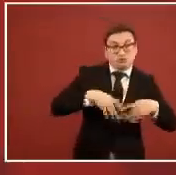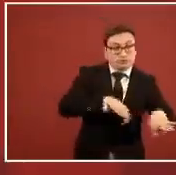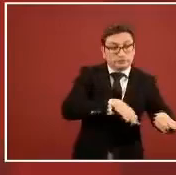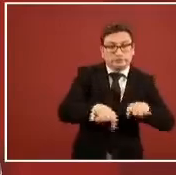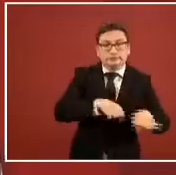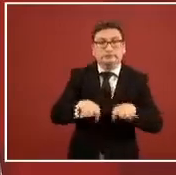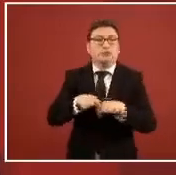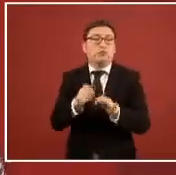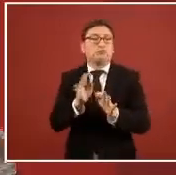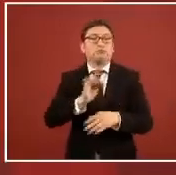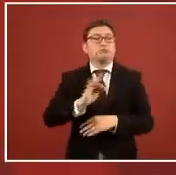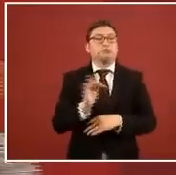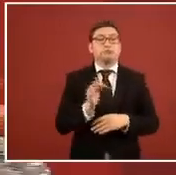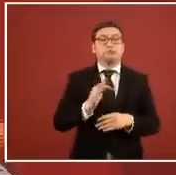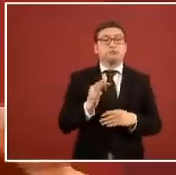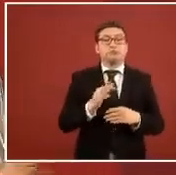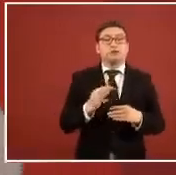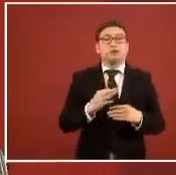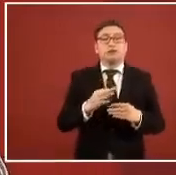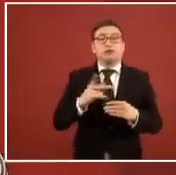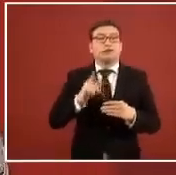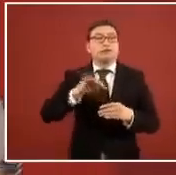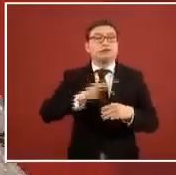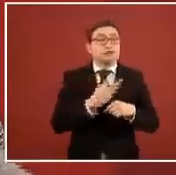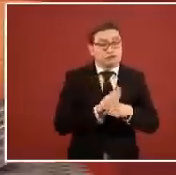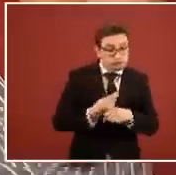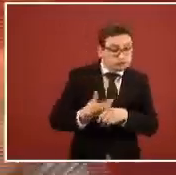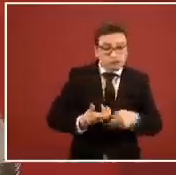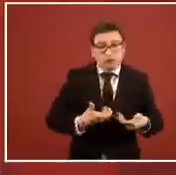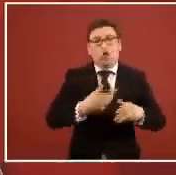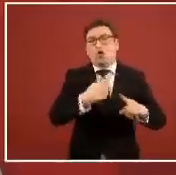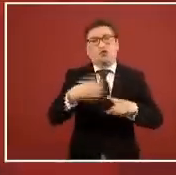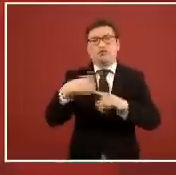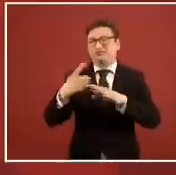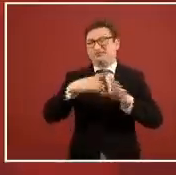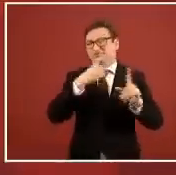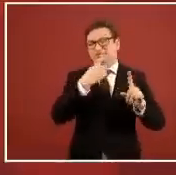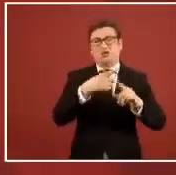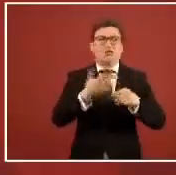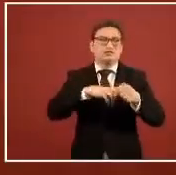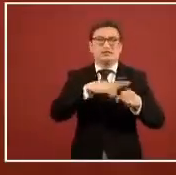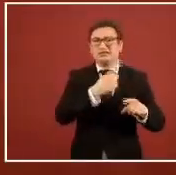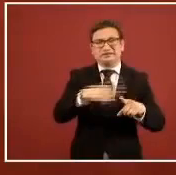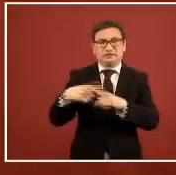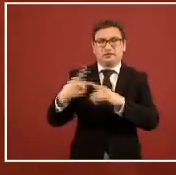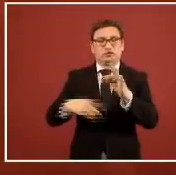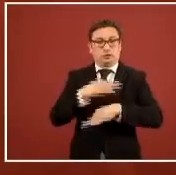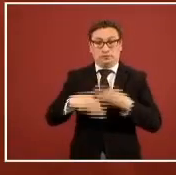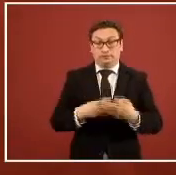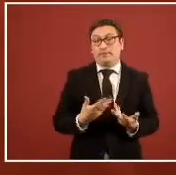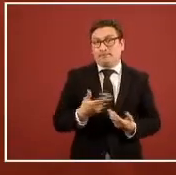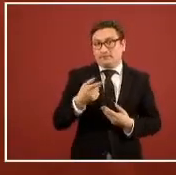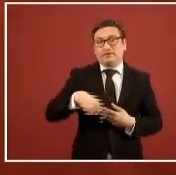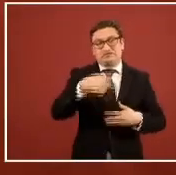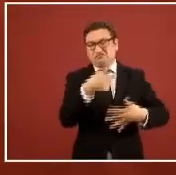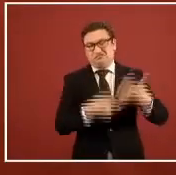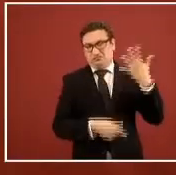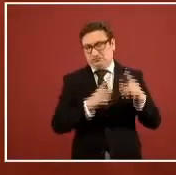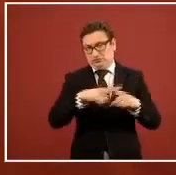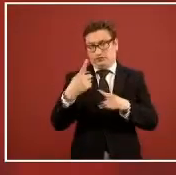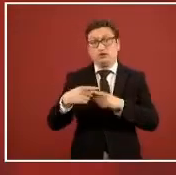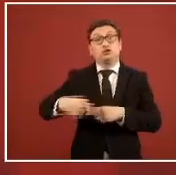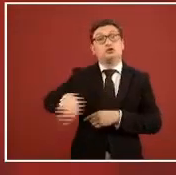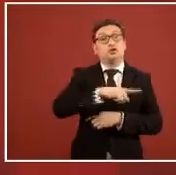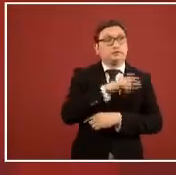para la infraestructura crítica, etcétera, todos los que están enlistados. Y es muy natural que su